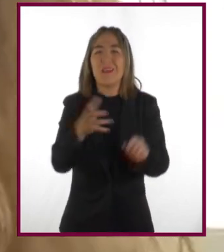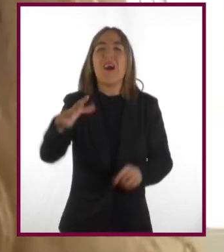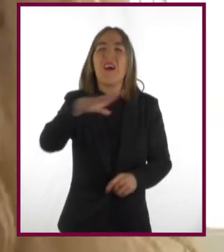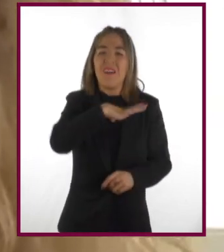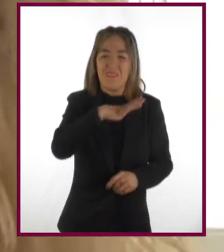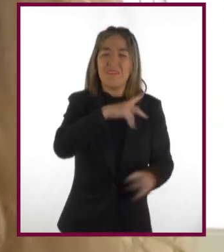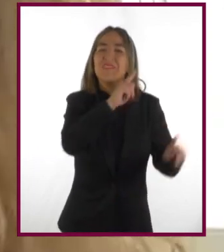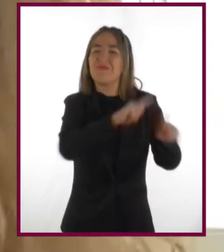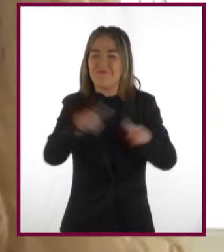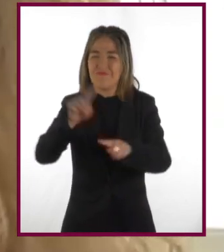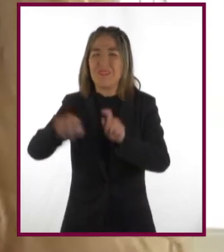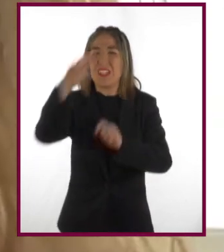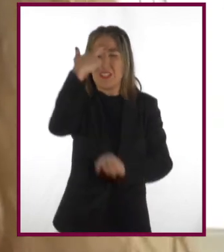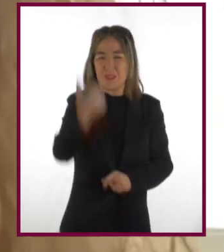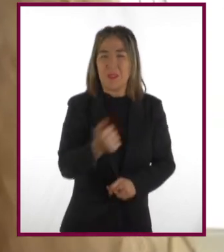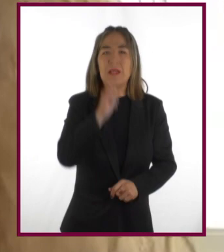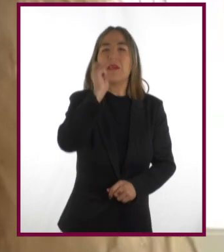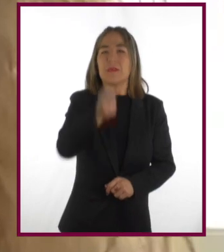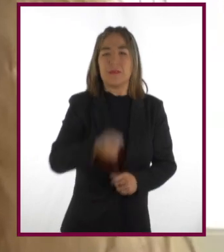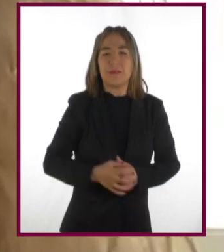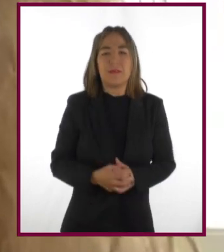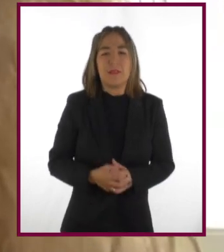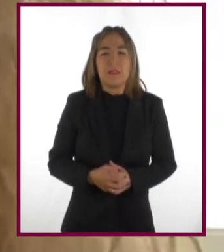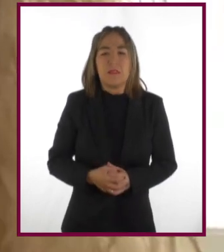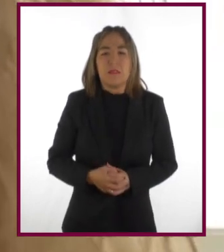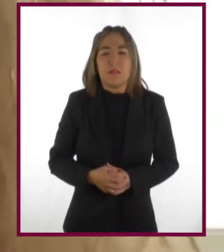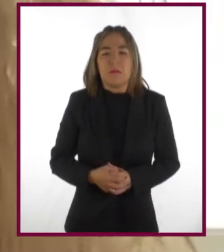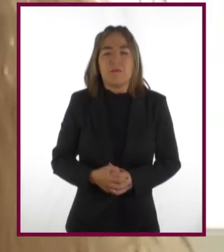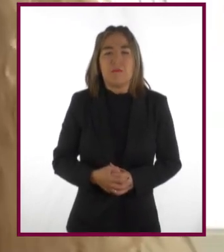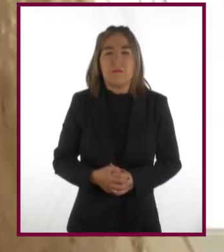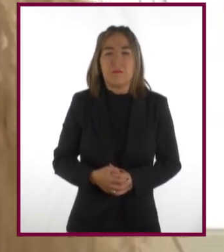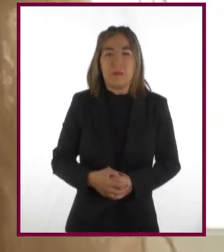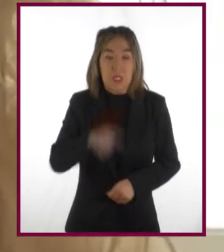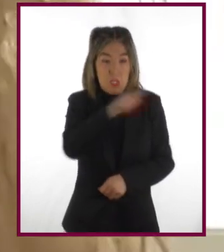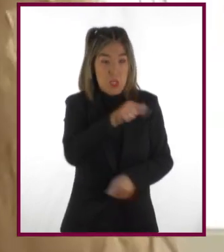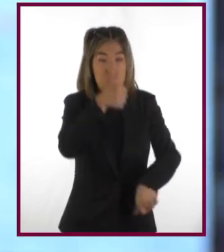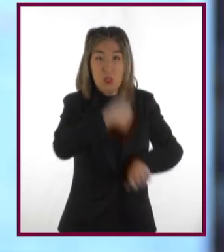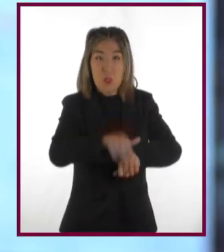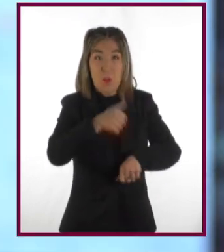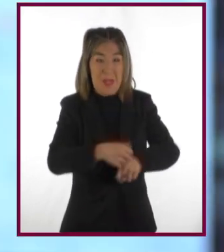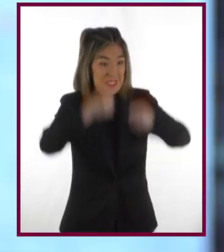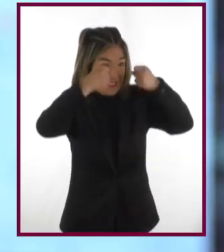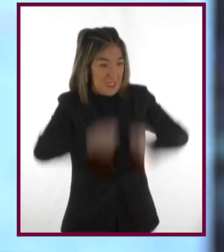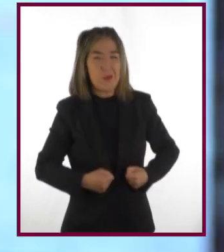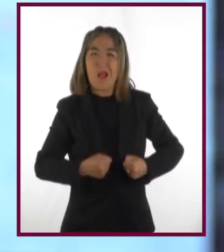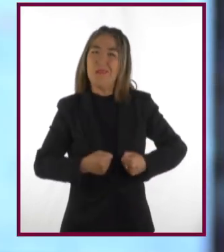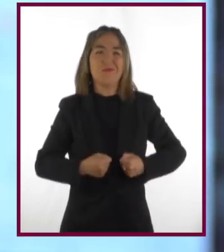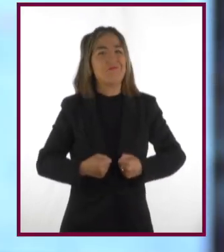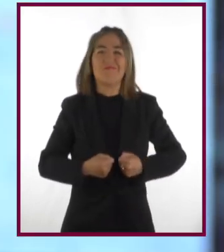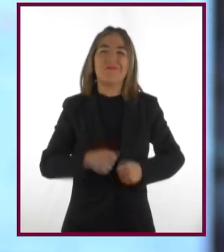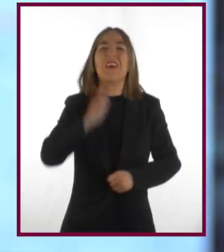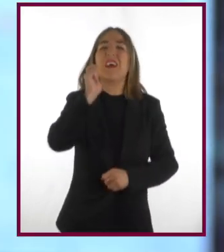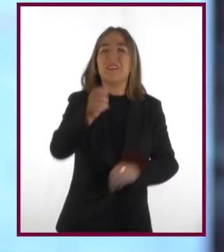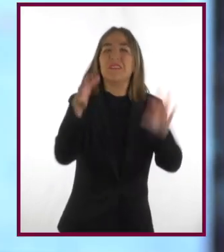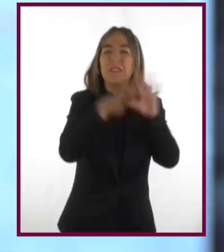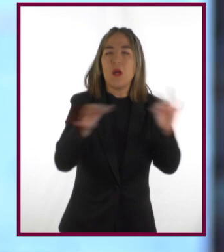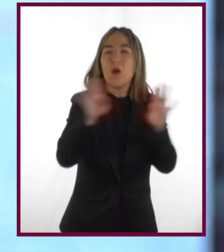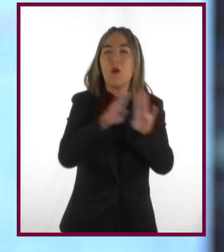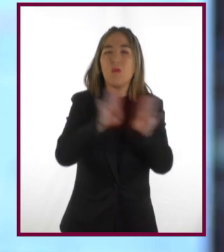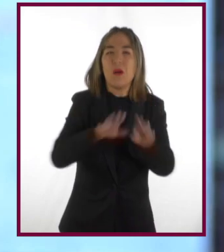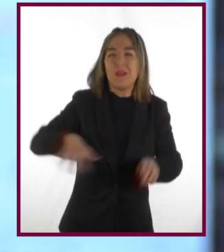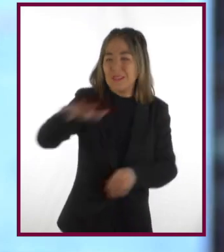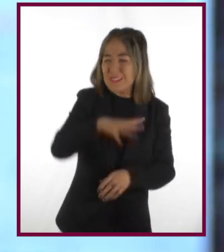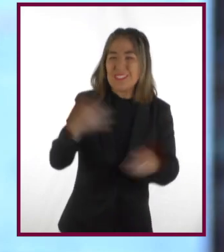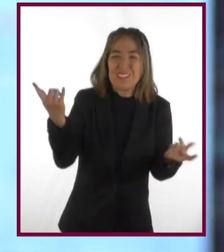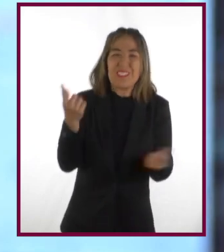en muchos factores. Antes que nada, son sistemas inestables. Eso quiere decir que